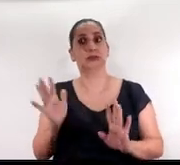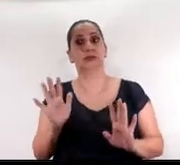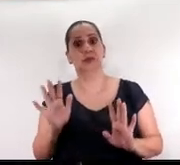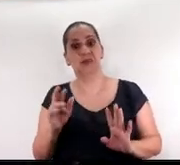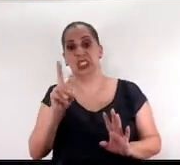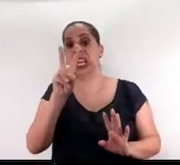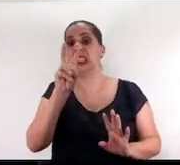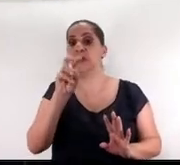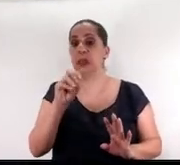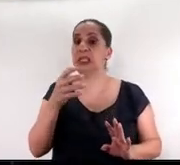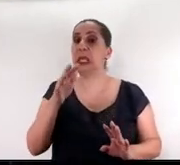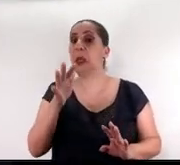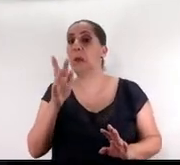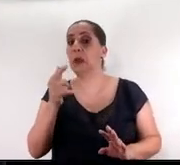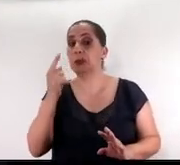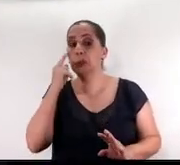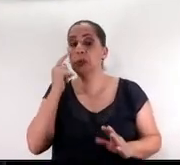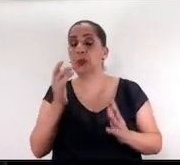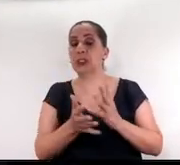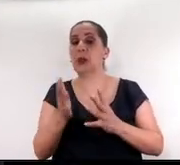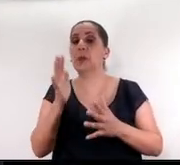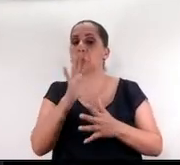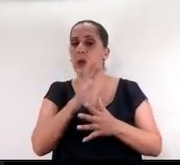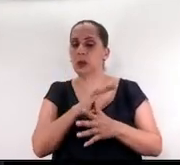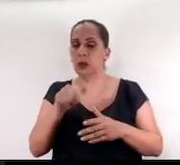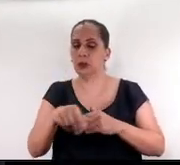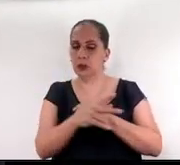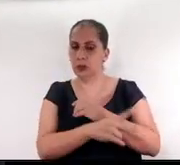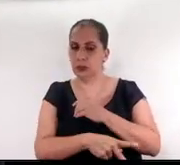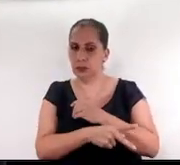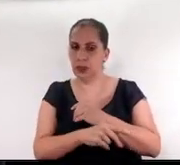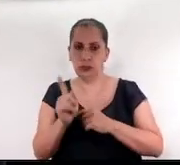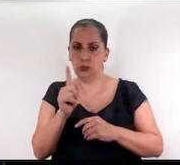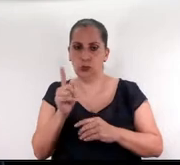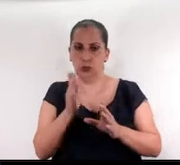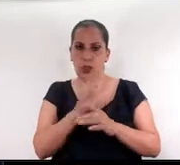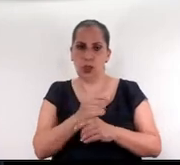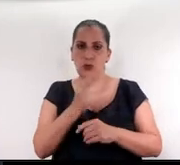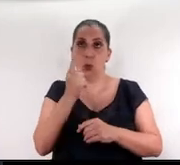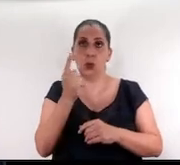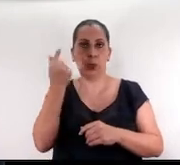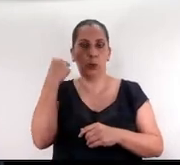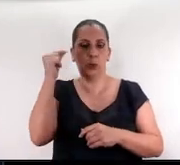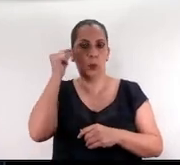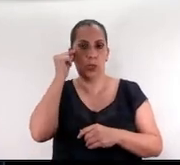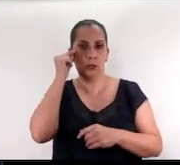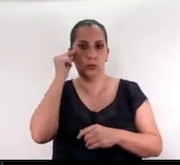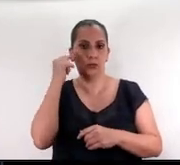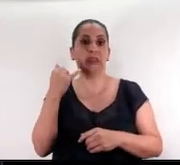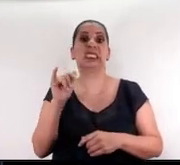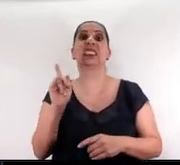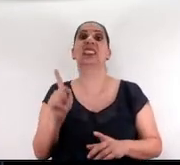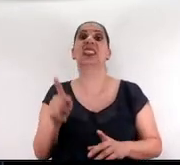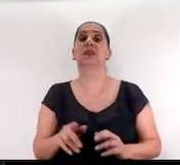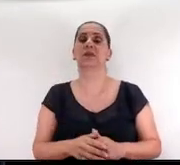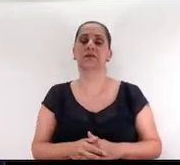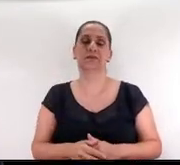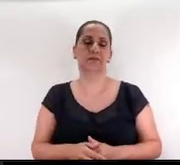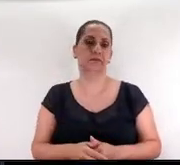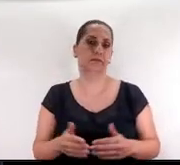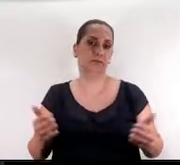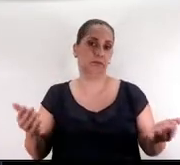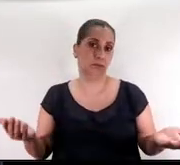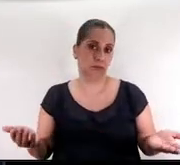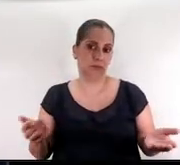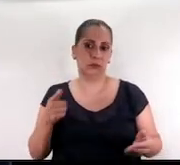o menos se consideran prioritarias en el país, no se ha construido una carretera en cada gobierno, ni siquiera se ha llegado a eso. Bueno,